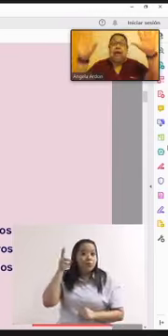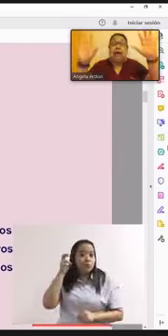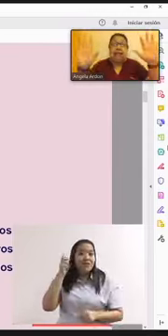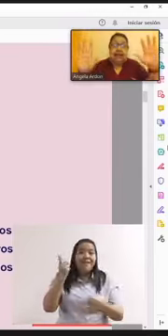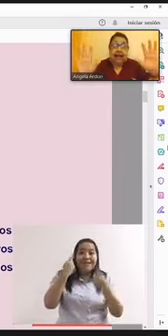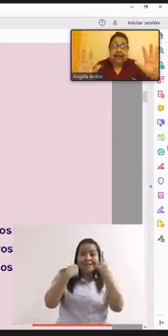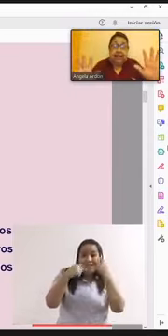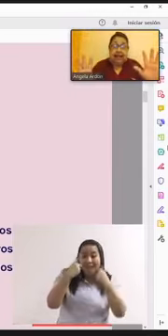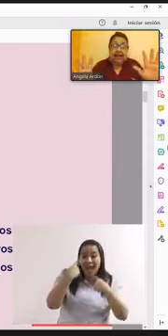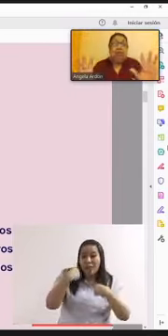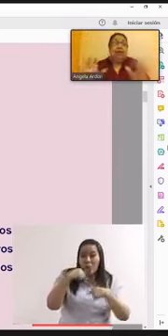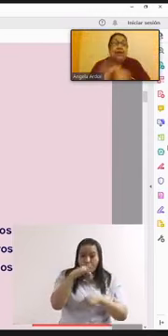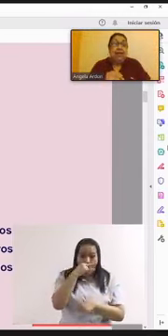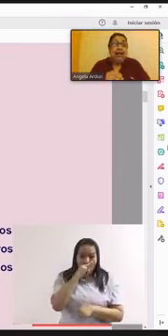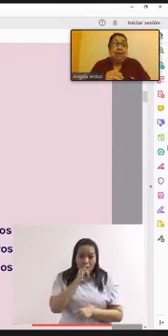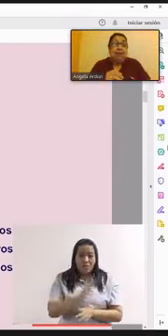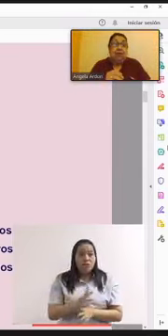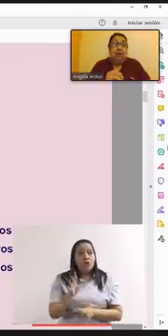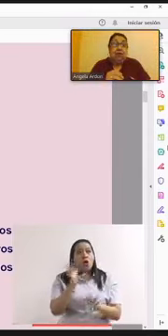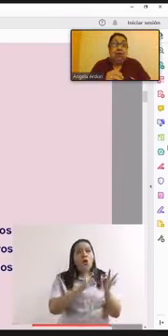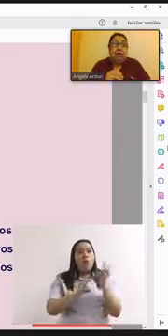escuchar la cascada, ¿verdad?